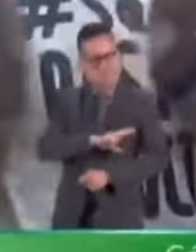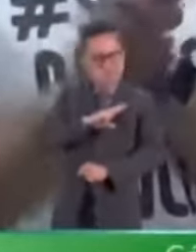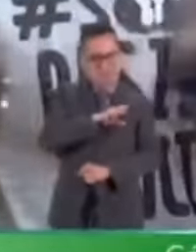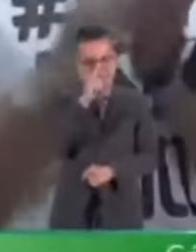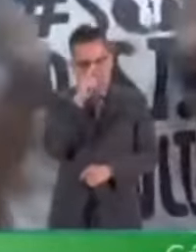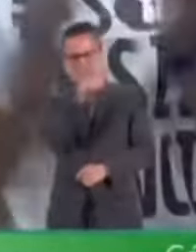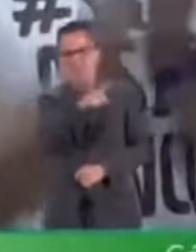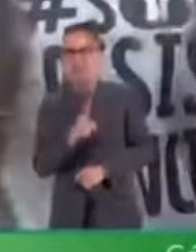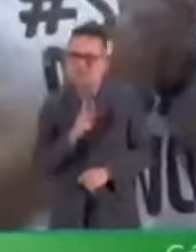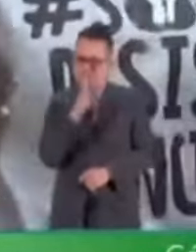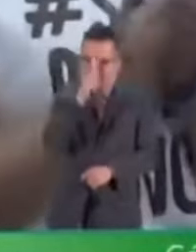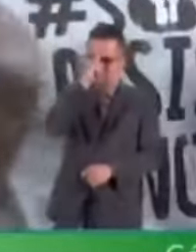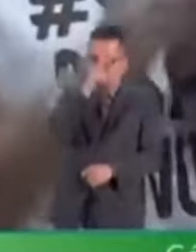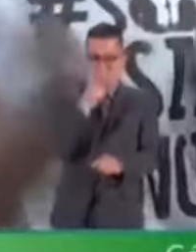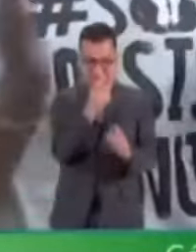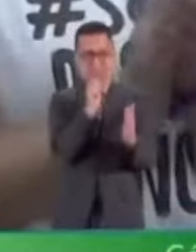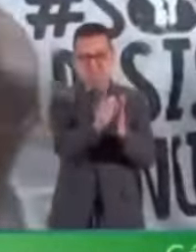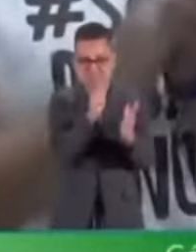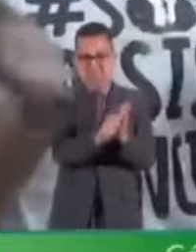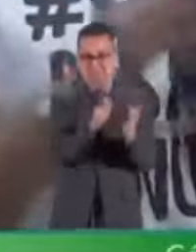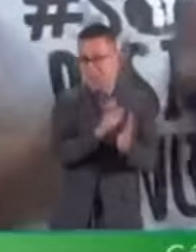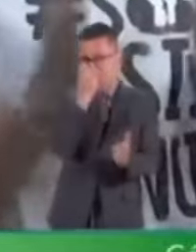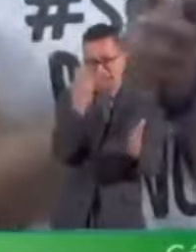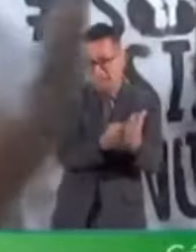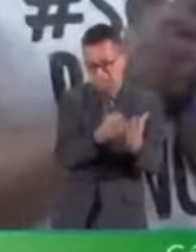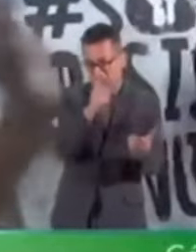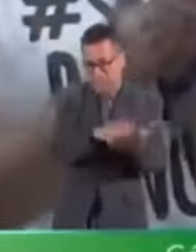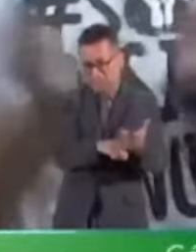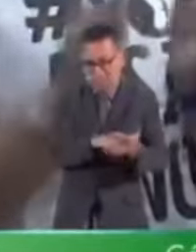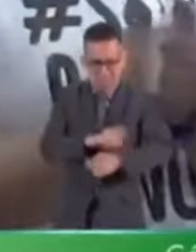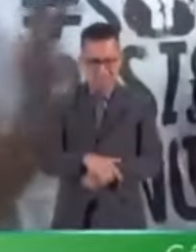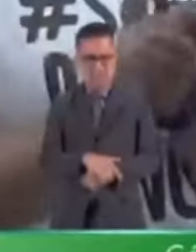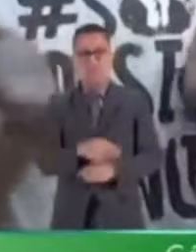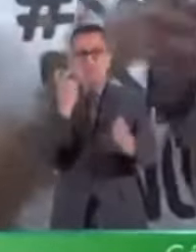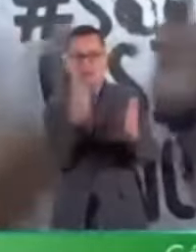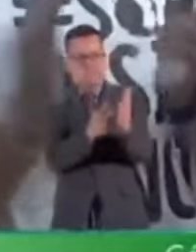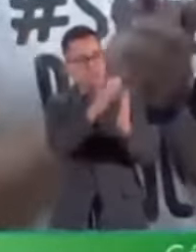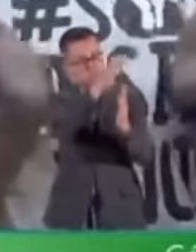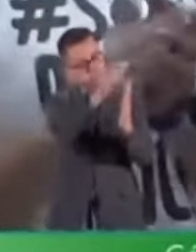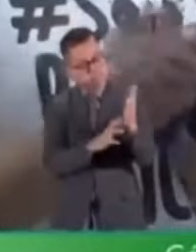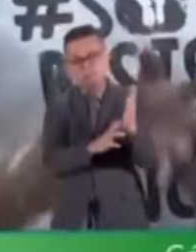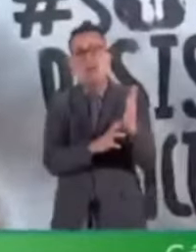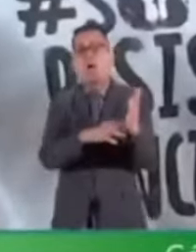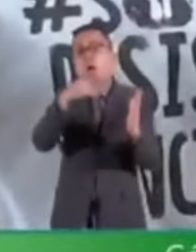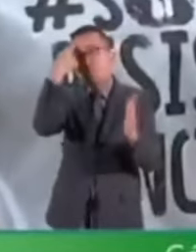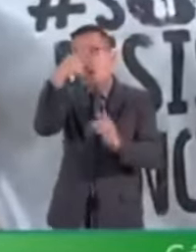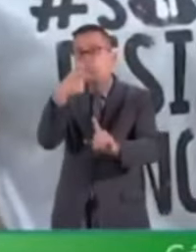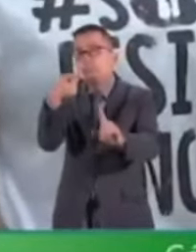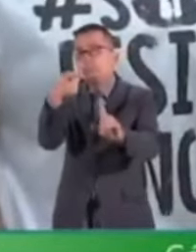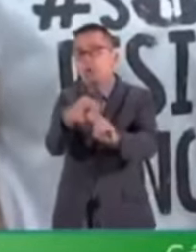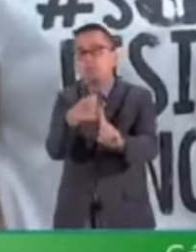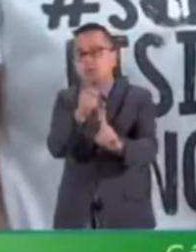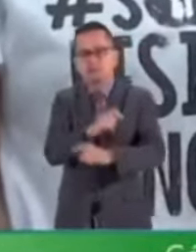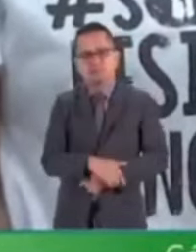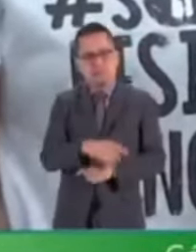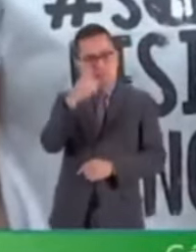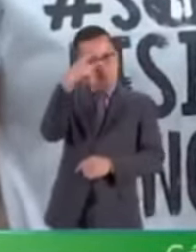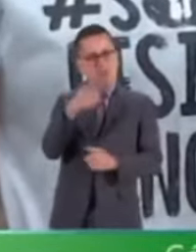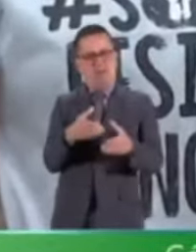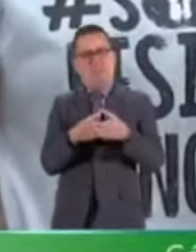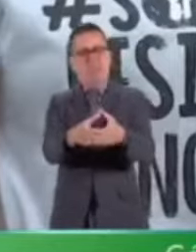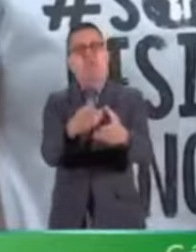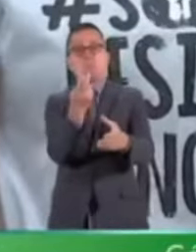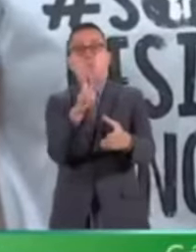la venganza. Esta iniciativa ha sido redactada con el único objetivo de cooptar